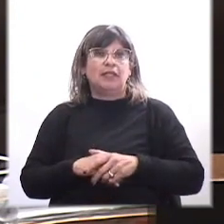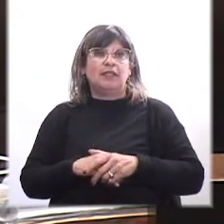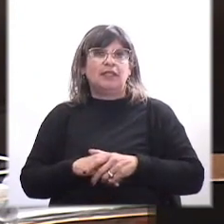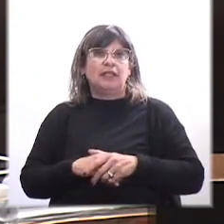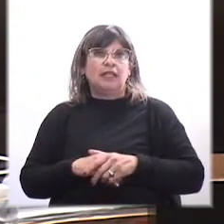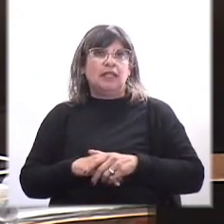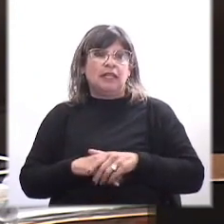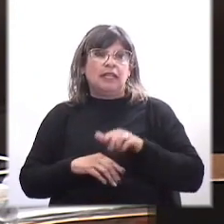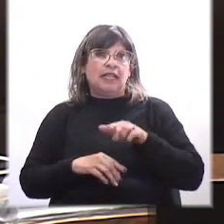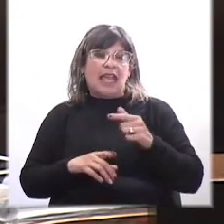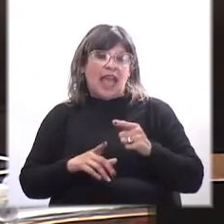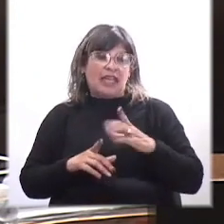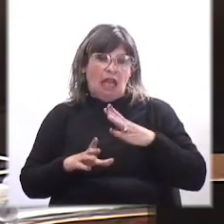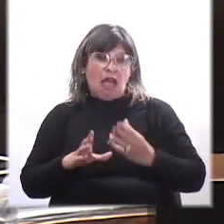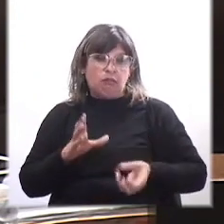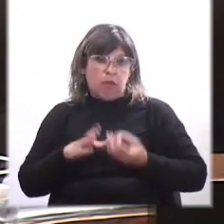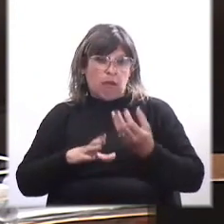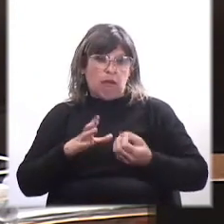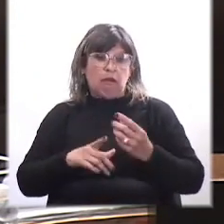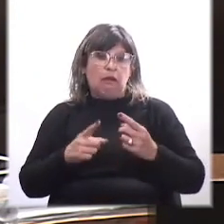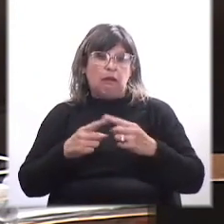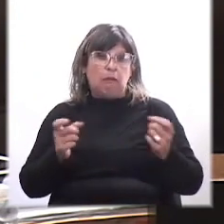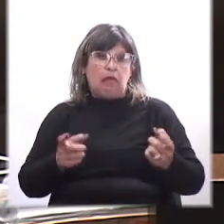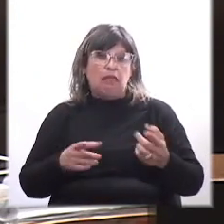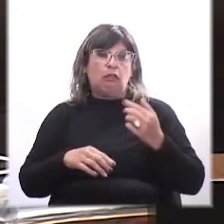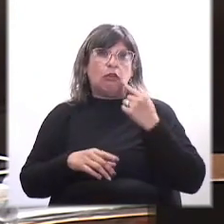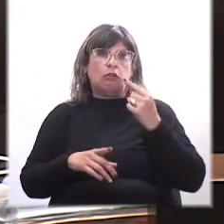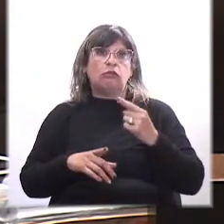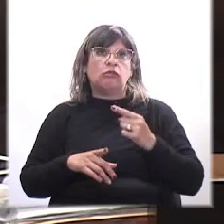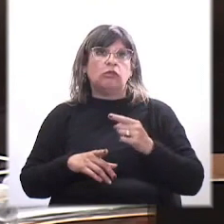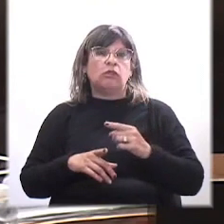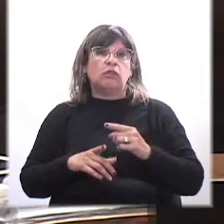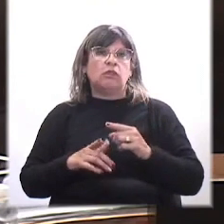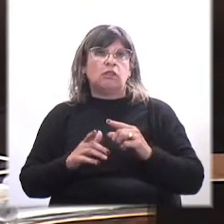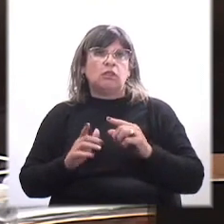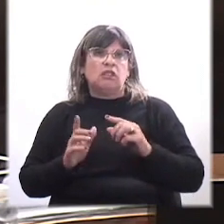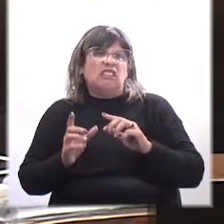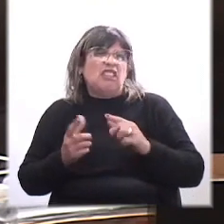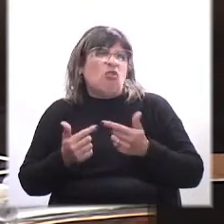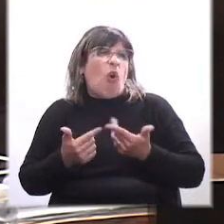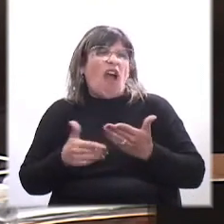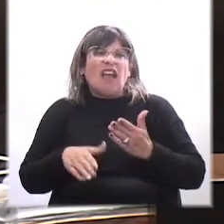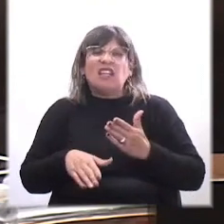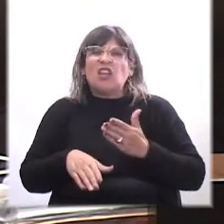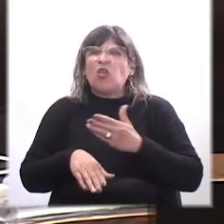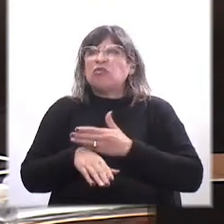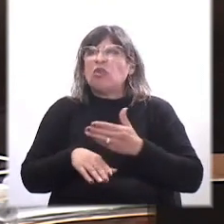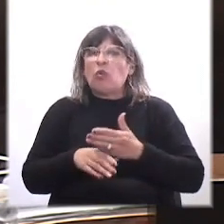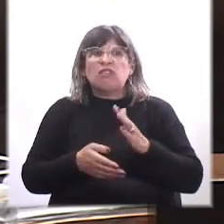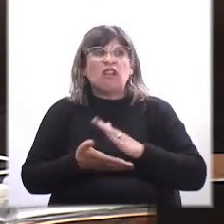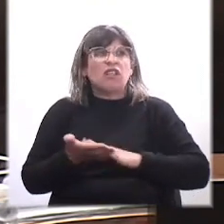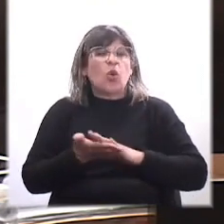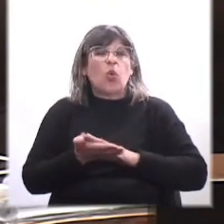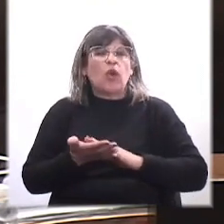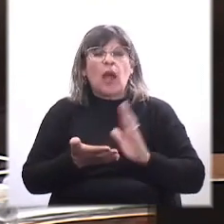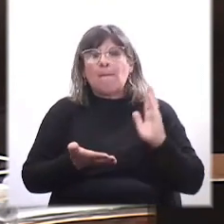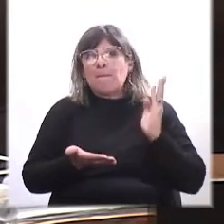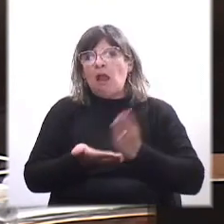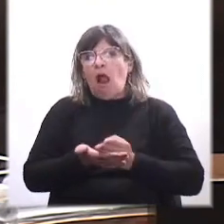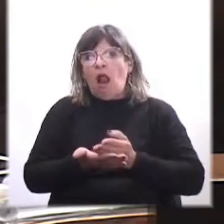donde sin duda surgen elementos que al menos si no hay ninguna consecuencia